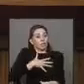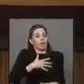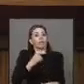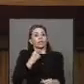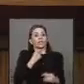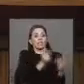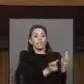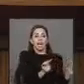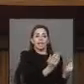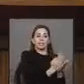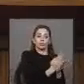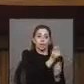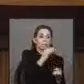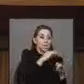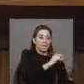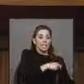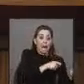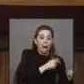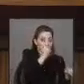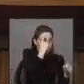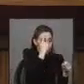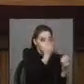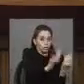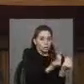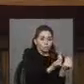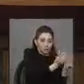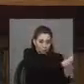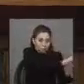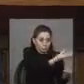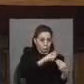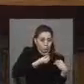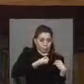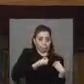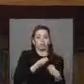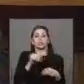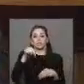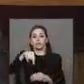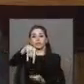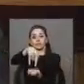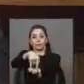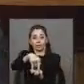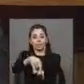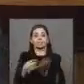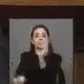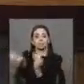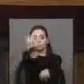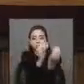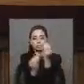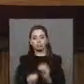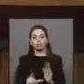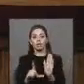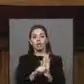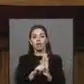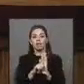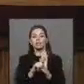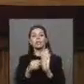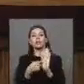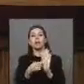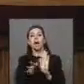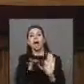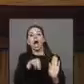la esperanza de estudiantes y campesinos a transformarse en leyes que asumieran la realidad que hay detrás de cada problemática social.